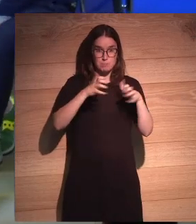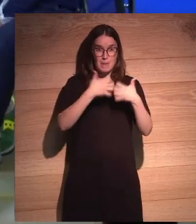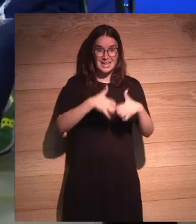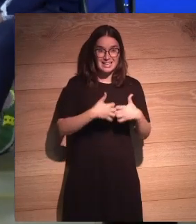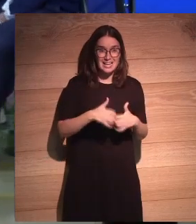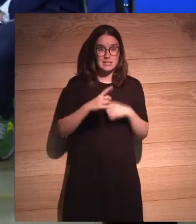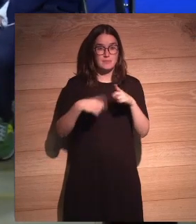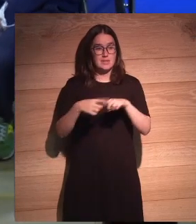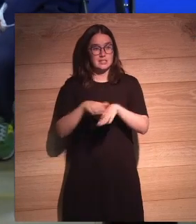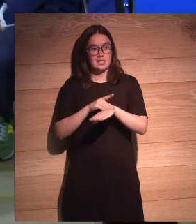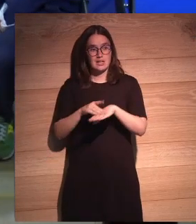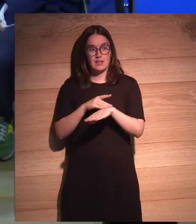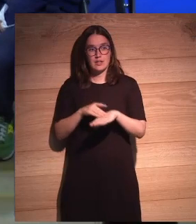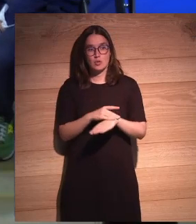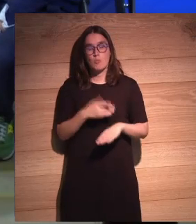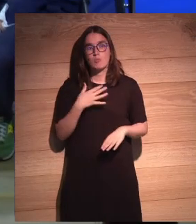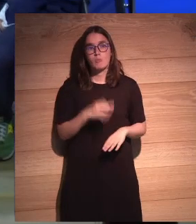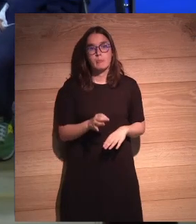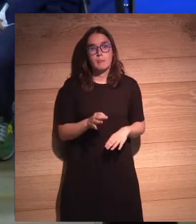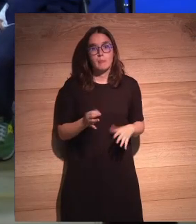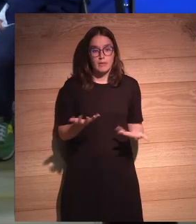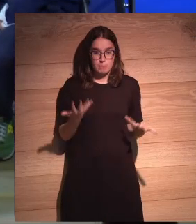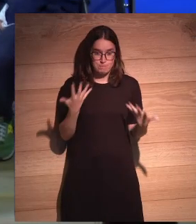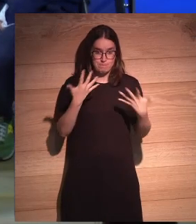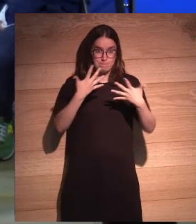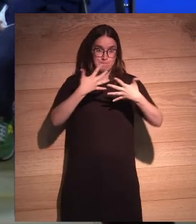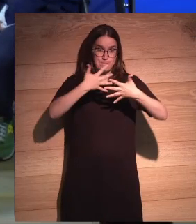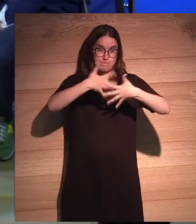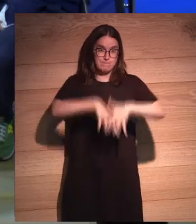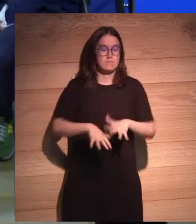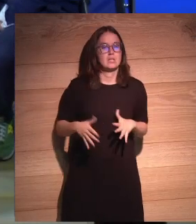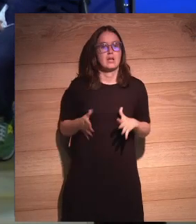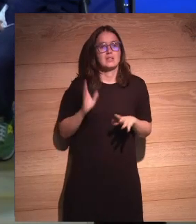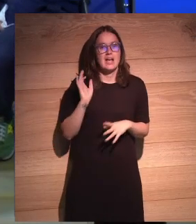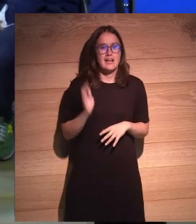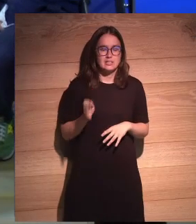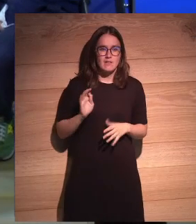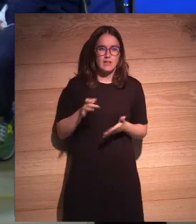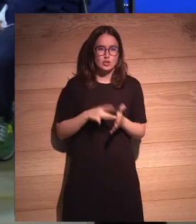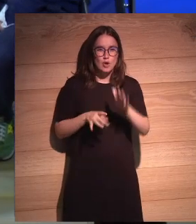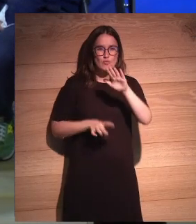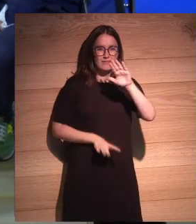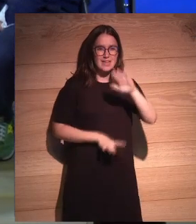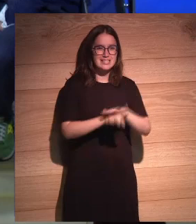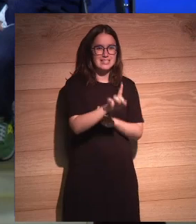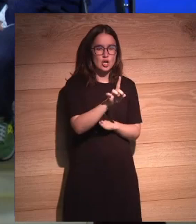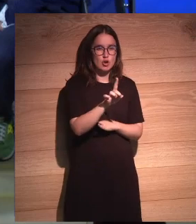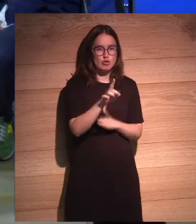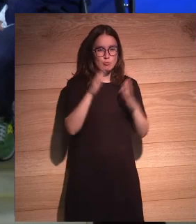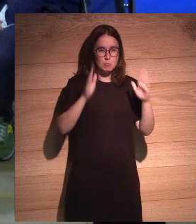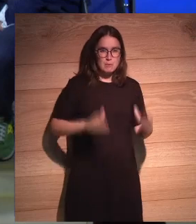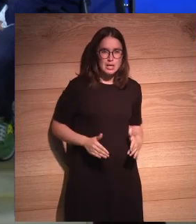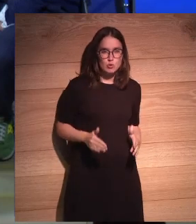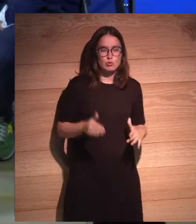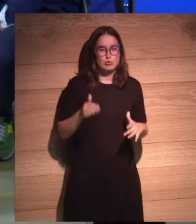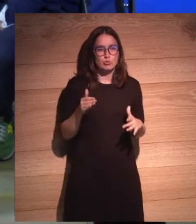y la basada en datos, que probablemente estén convergiendo. Es cierto que tiene un desarrollo menor o